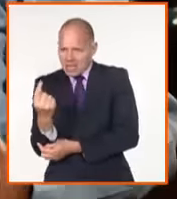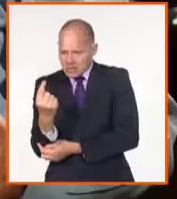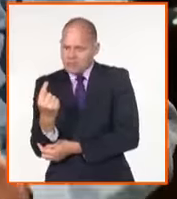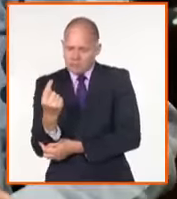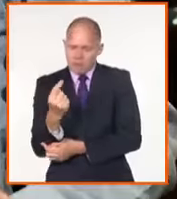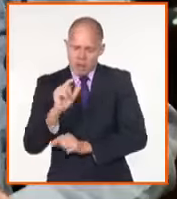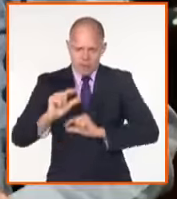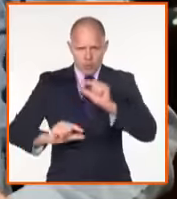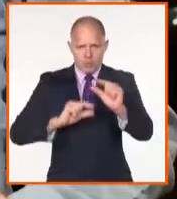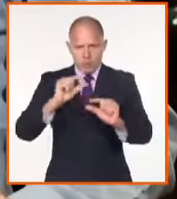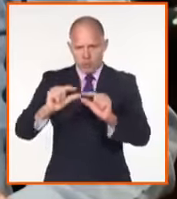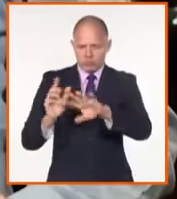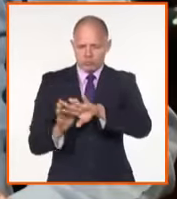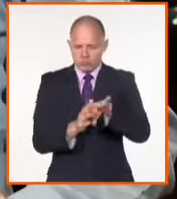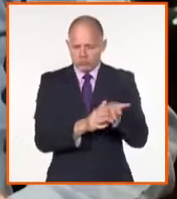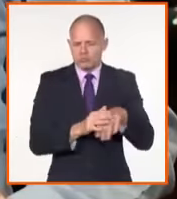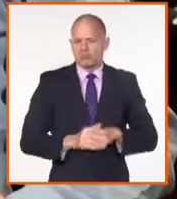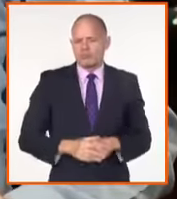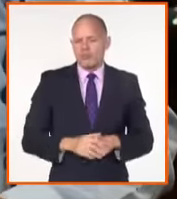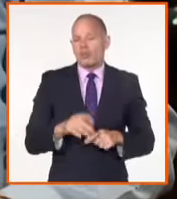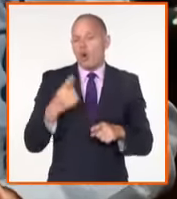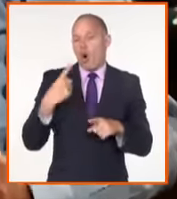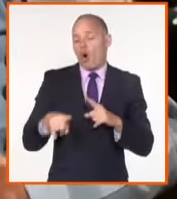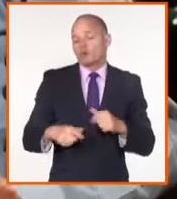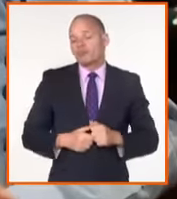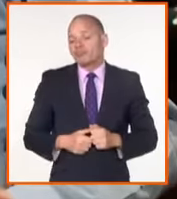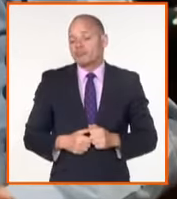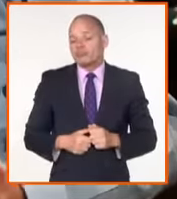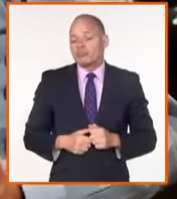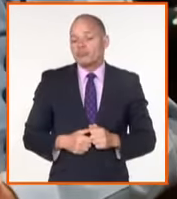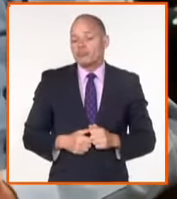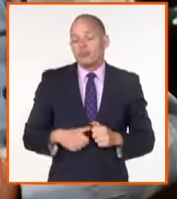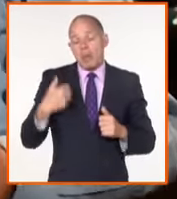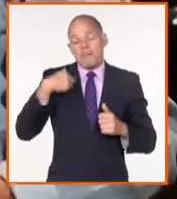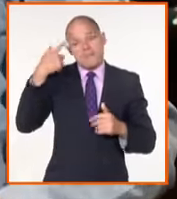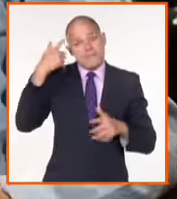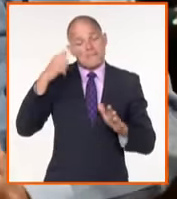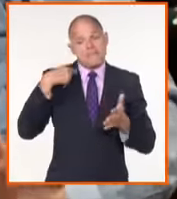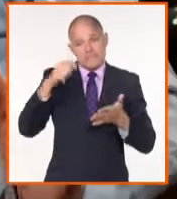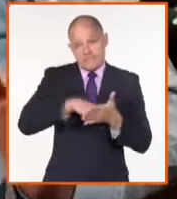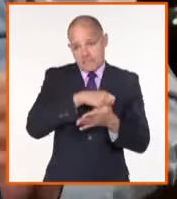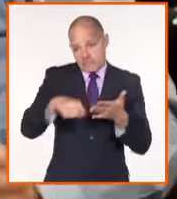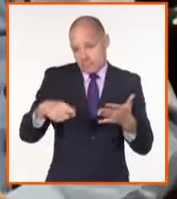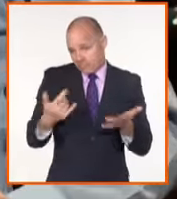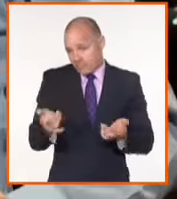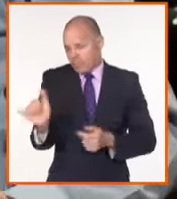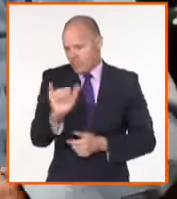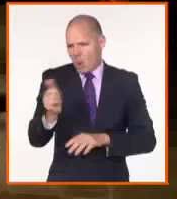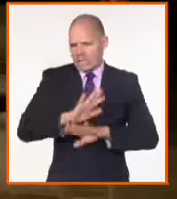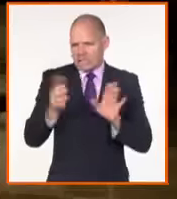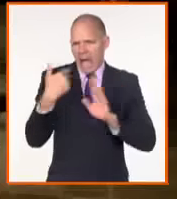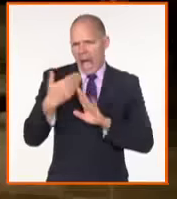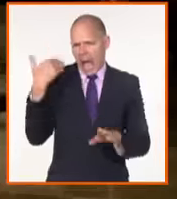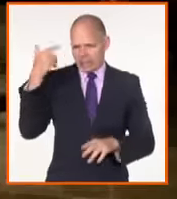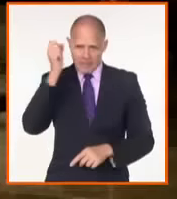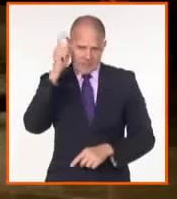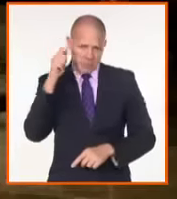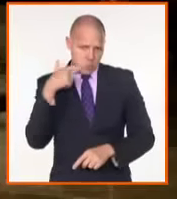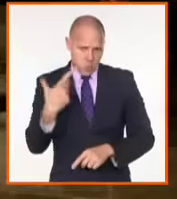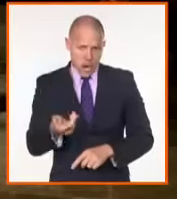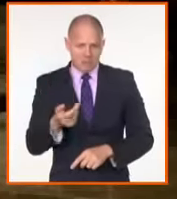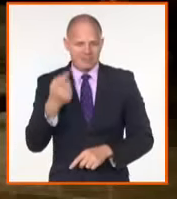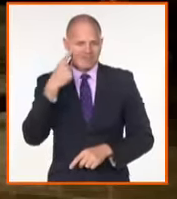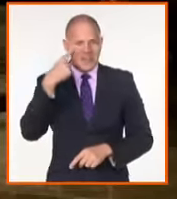país. Primero, potenciar el desarrollo territorial y generalizar las buenas experiencias que ya tenemos en algunos lugares. Yo siempre digo, ¿por